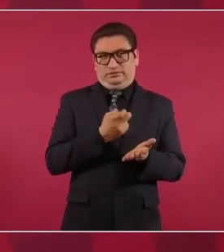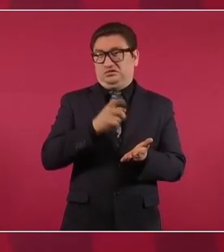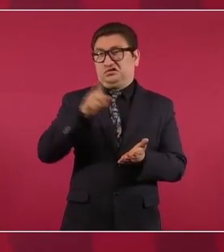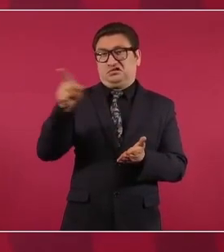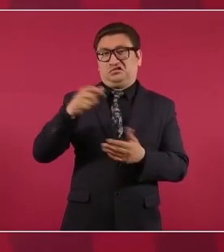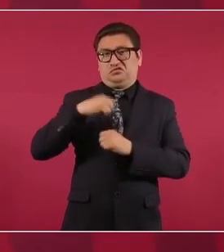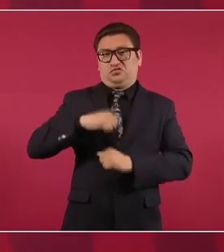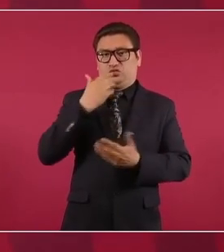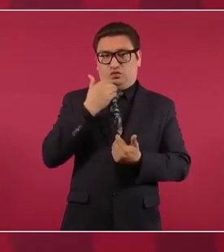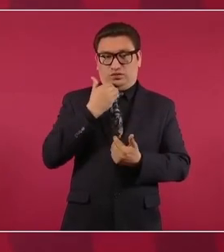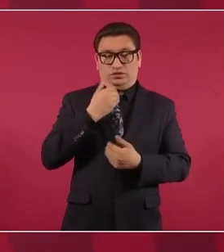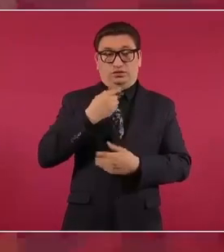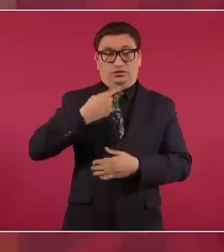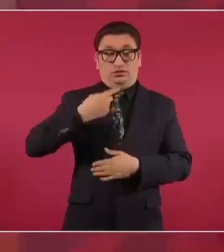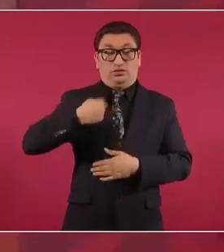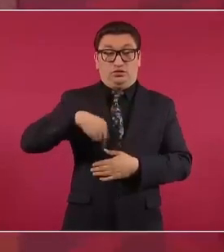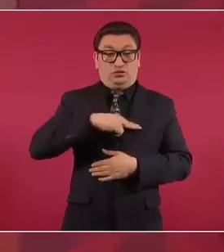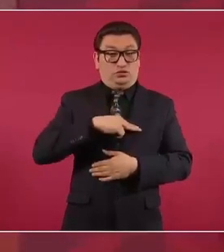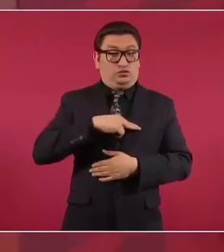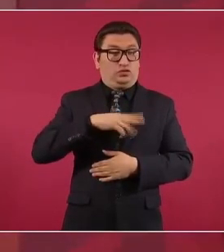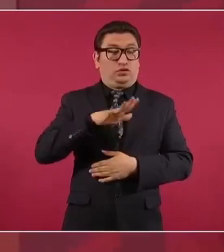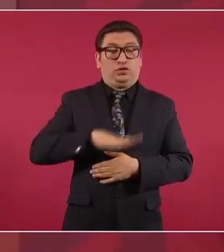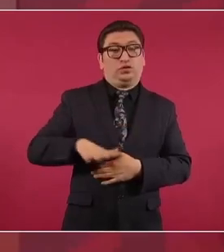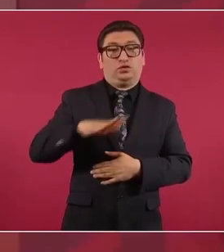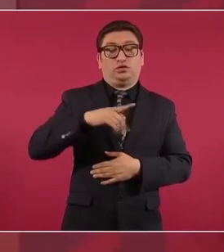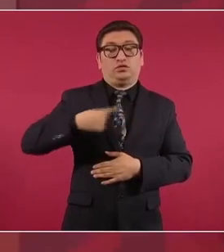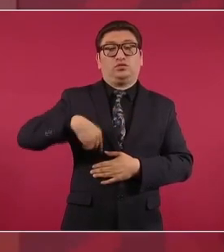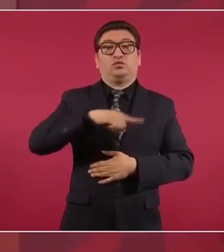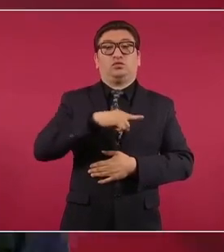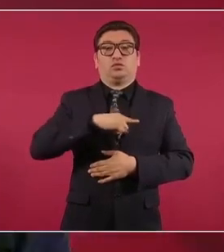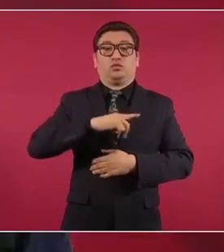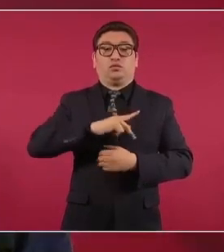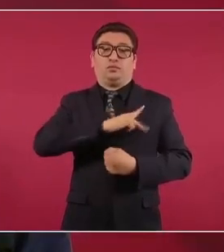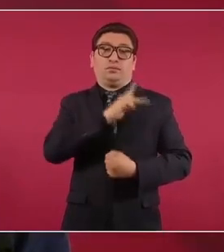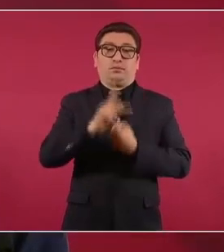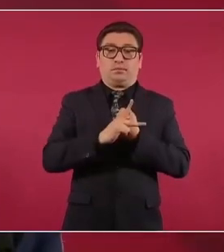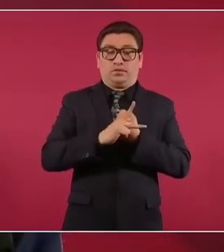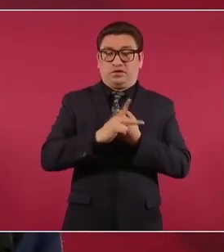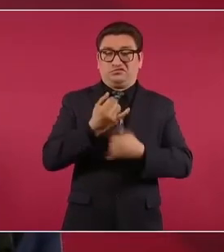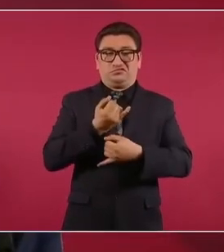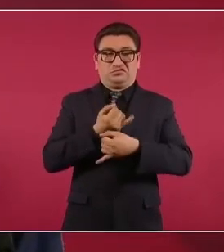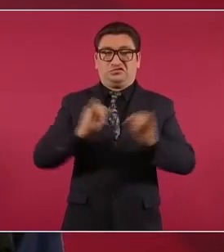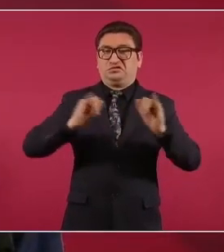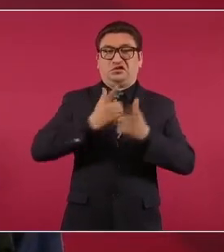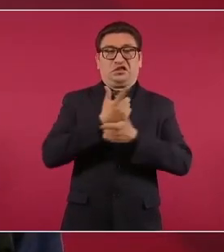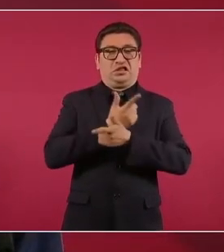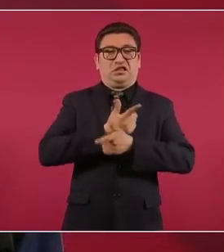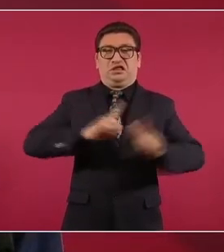y somos un país independiente, libre, soberano.